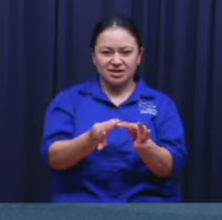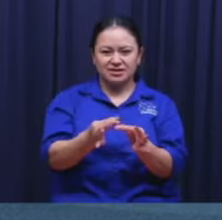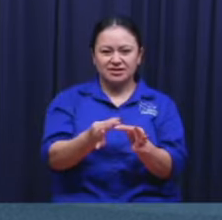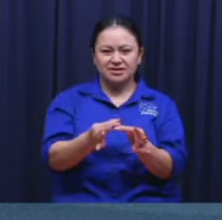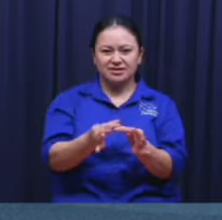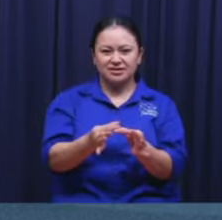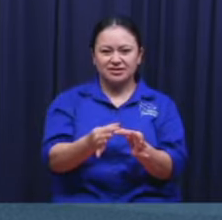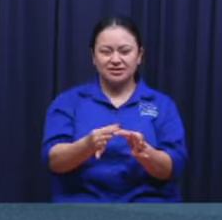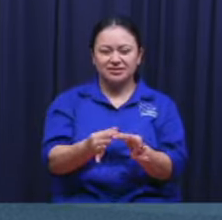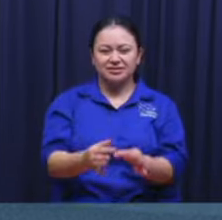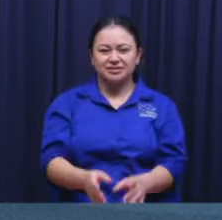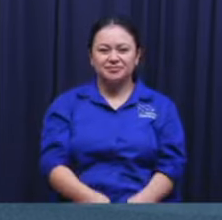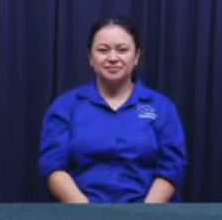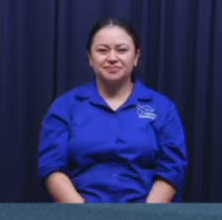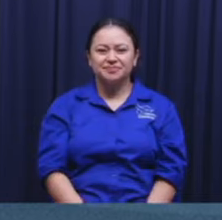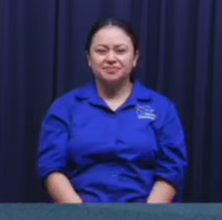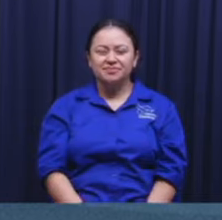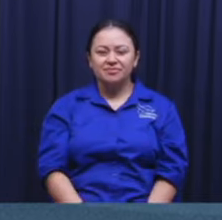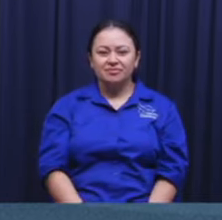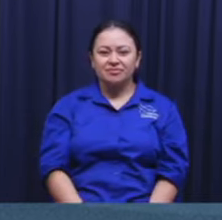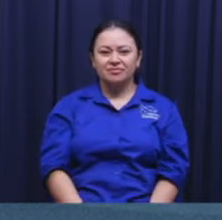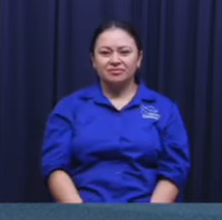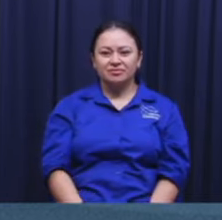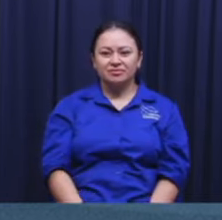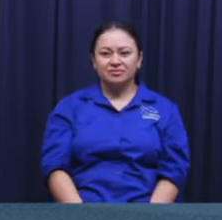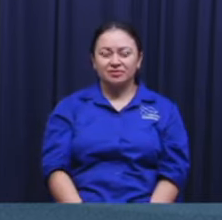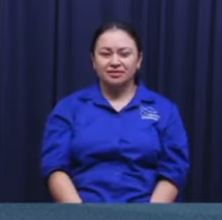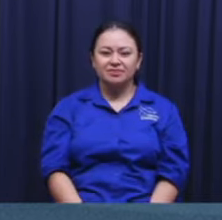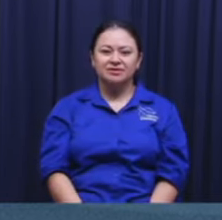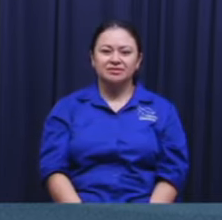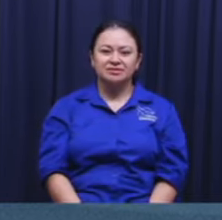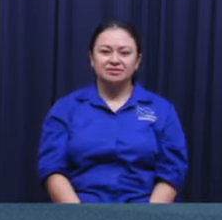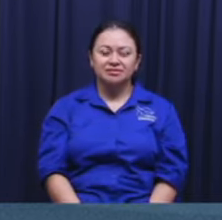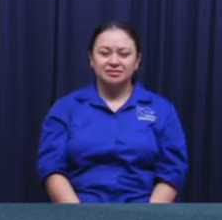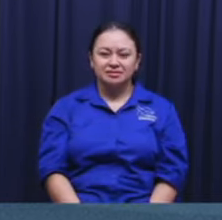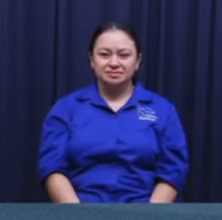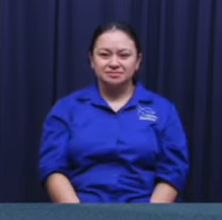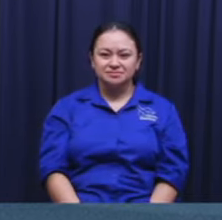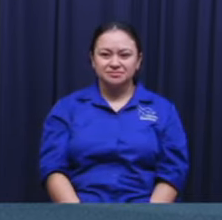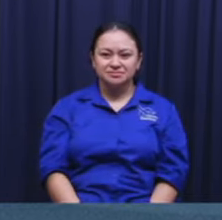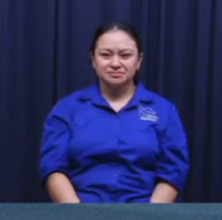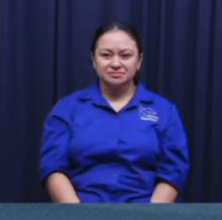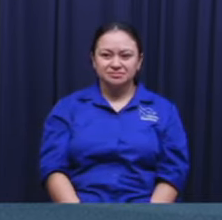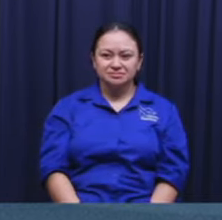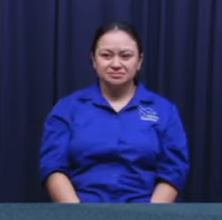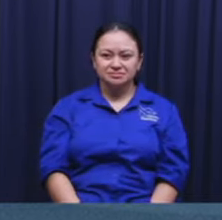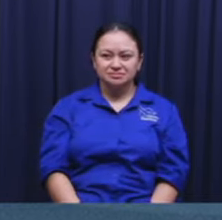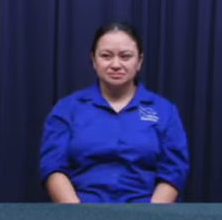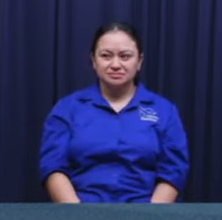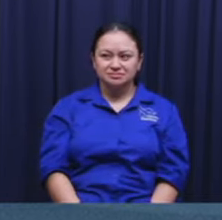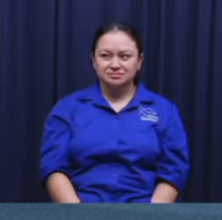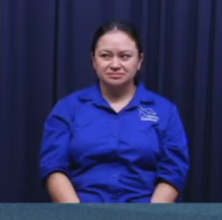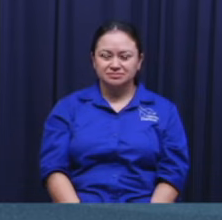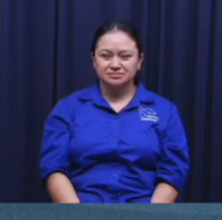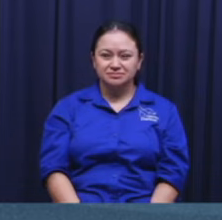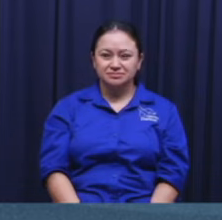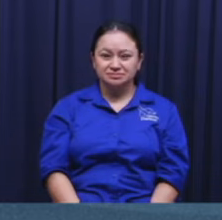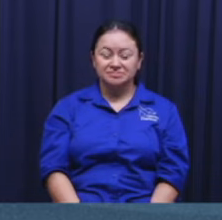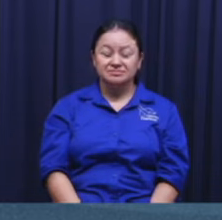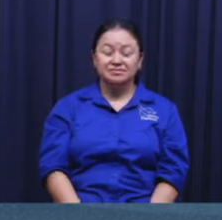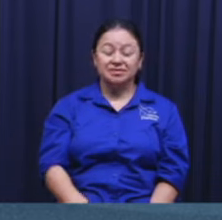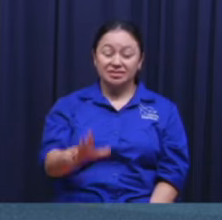Entonces, aparte de lo que ya dijimos, de someterse, de ser sobrios, de estar alerta, tenemos que tener fe.